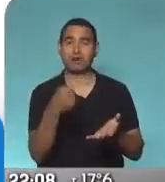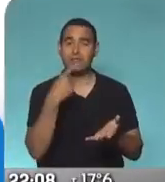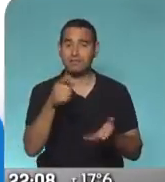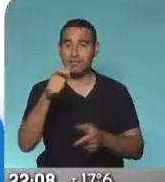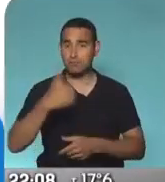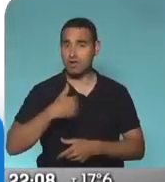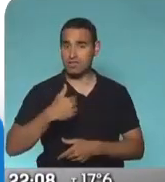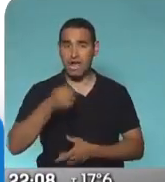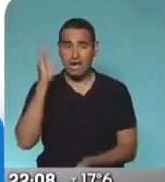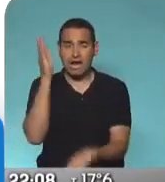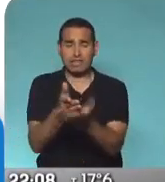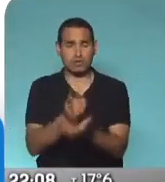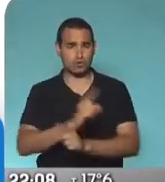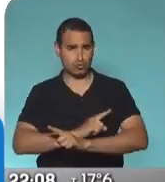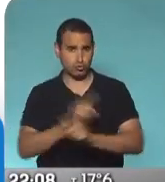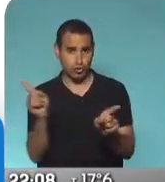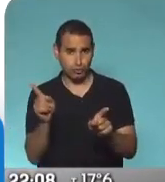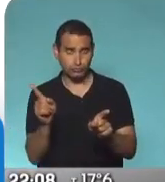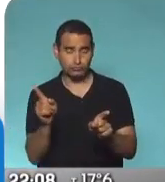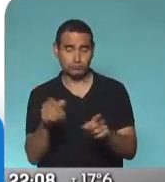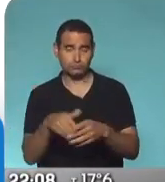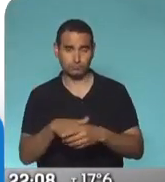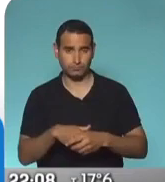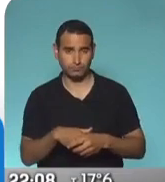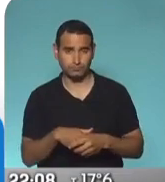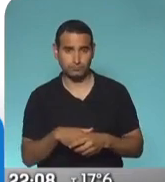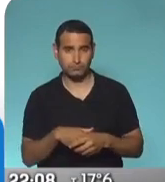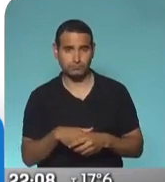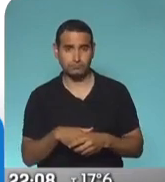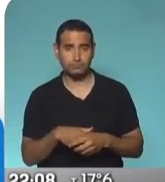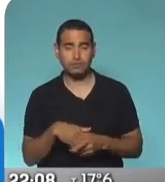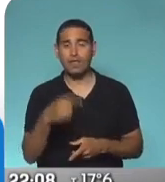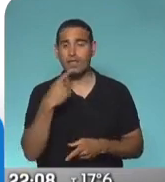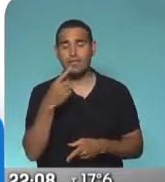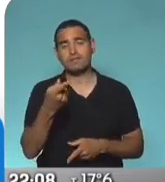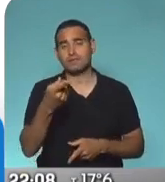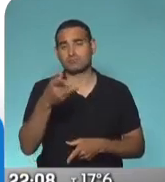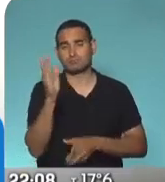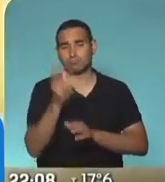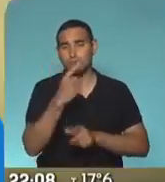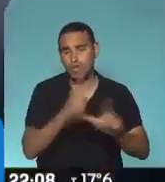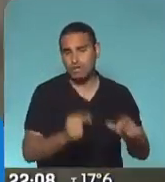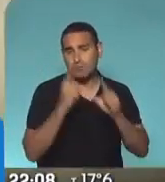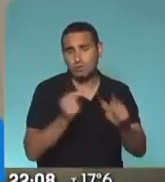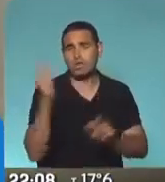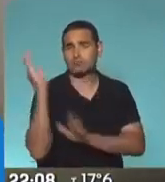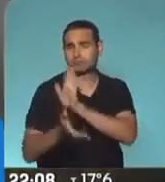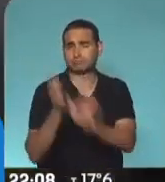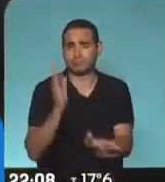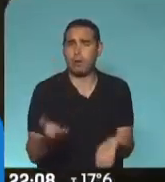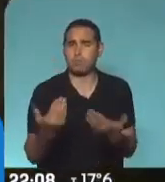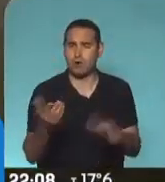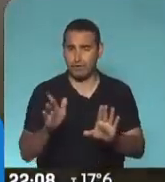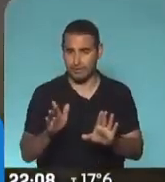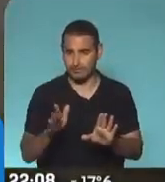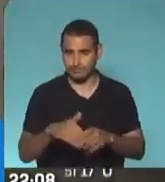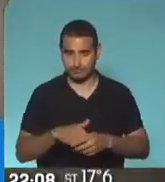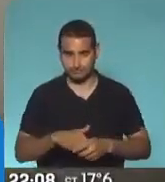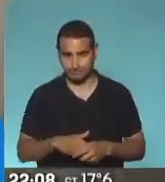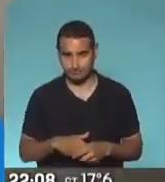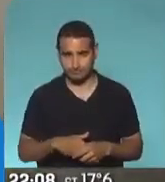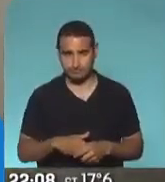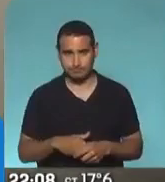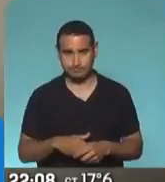los militares que participen de violaciones a los derechos humanos en el marco de la represión de protestas. Esa es la realidad aquí. Ya